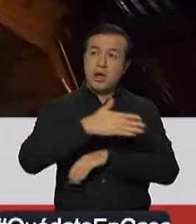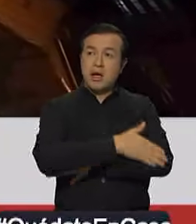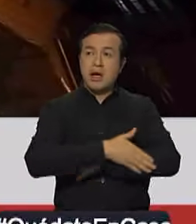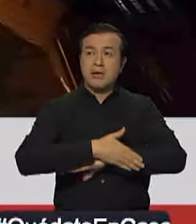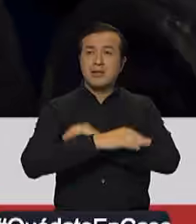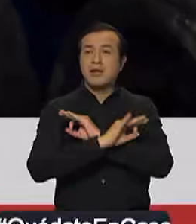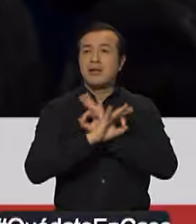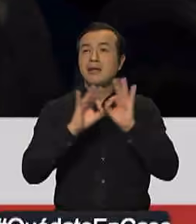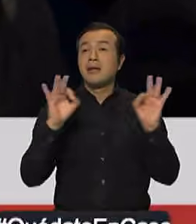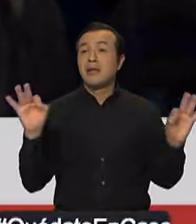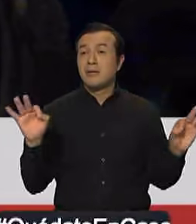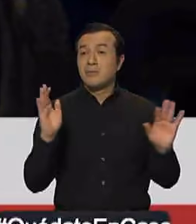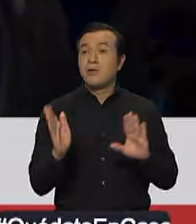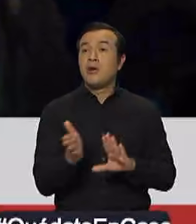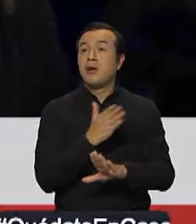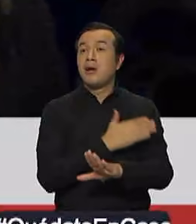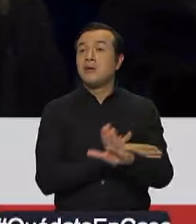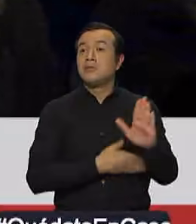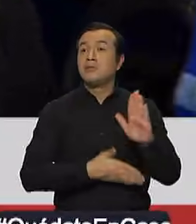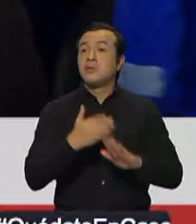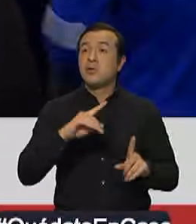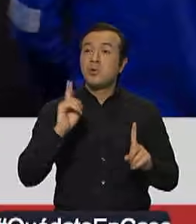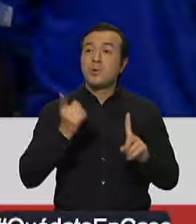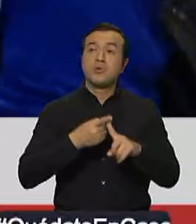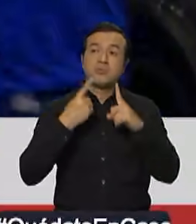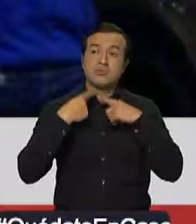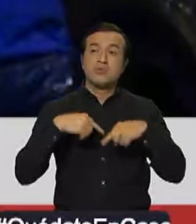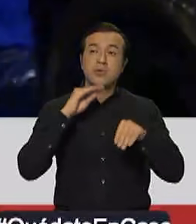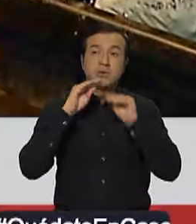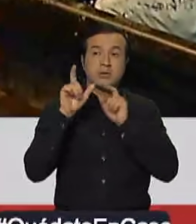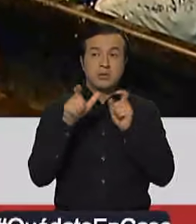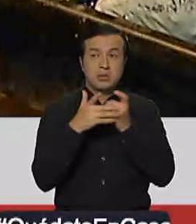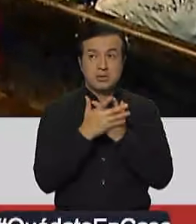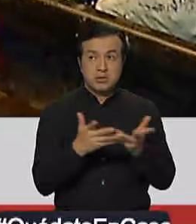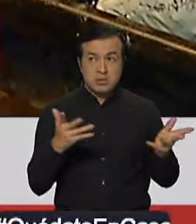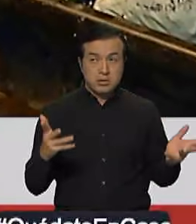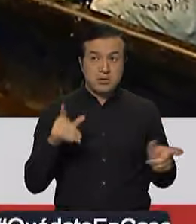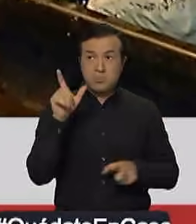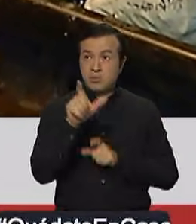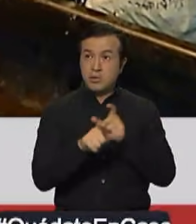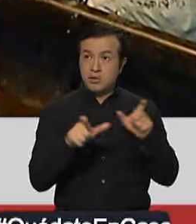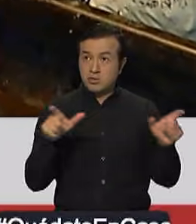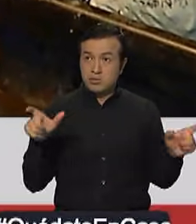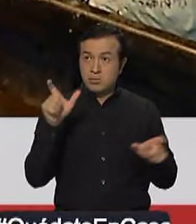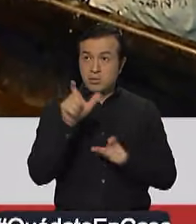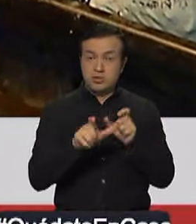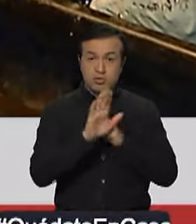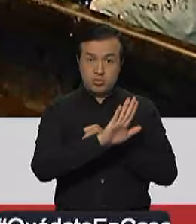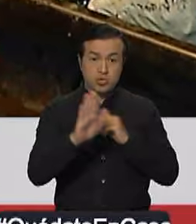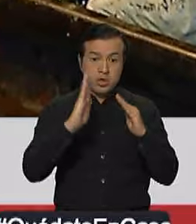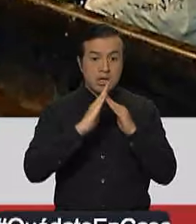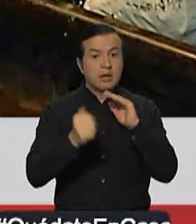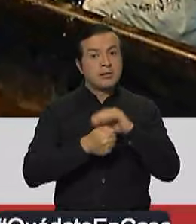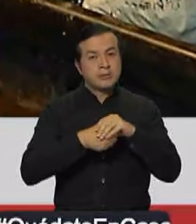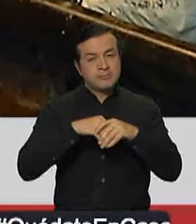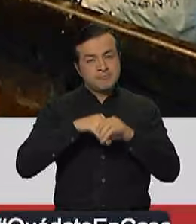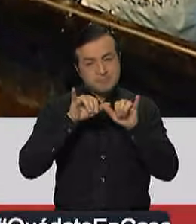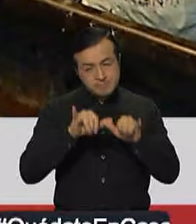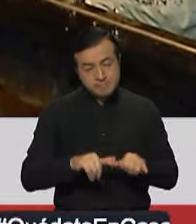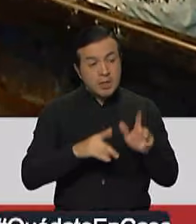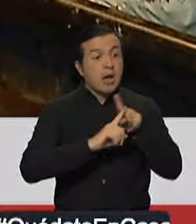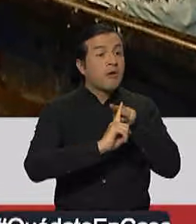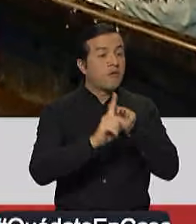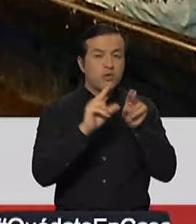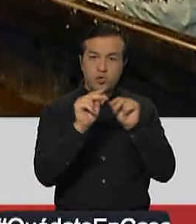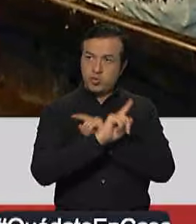calles. Antes de irse, solo dejan un mensaje para nosotros. Y las personas que están en la casa, que se queden, que no salgan mucho fuera de la